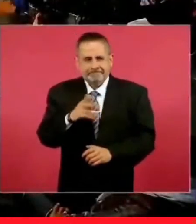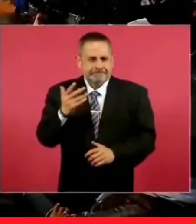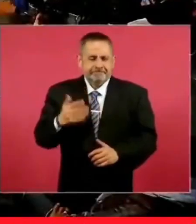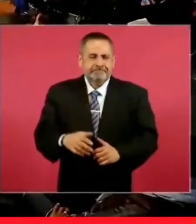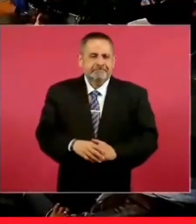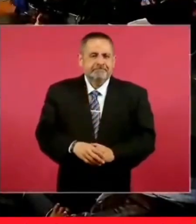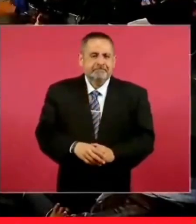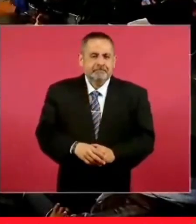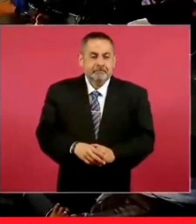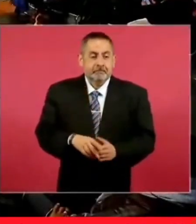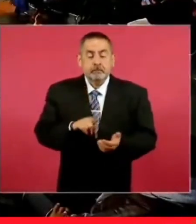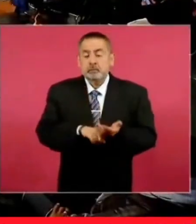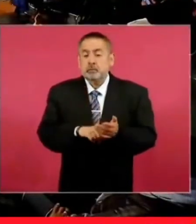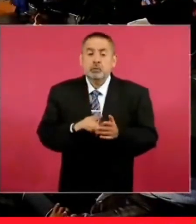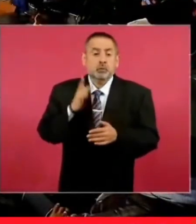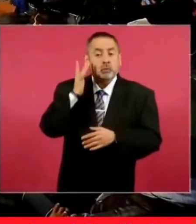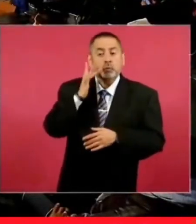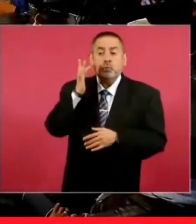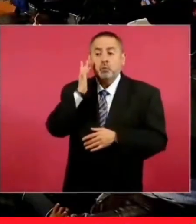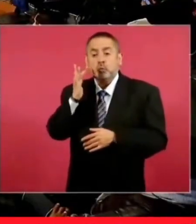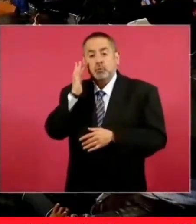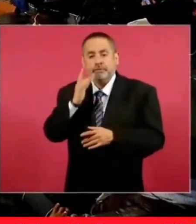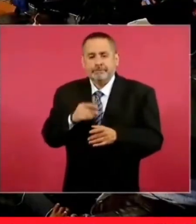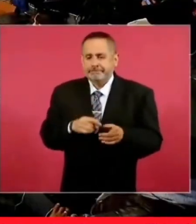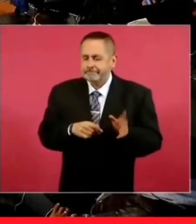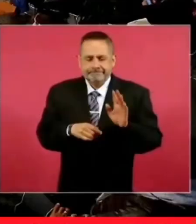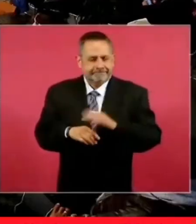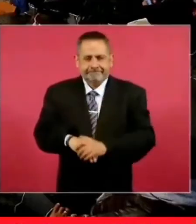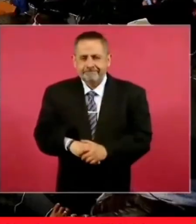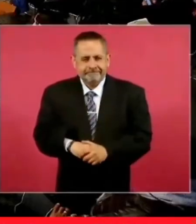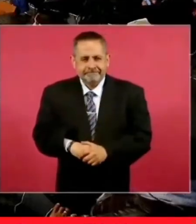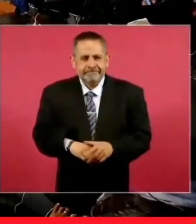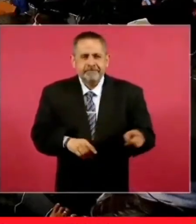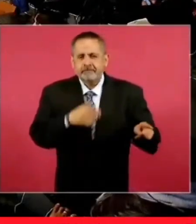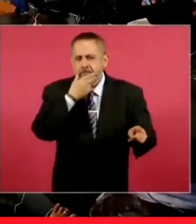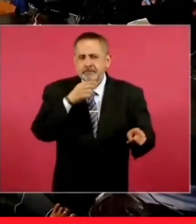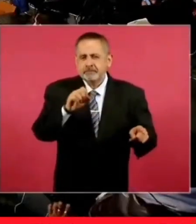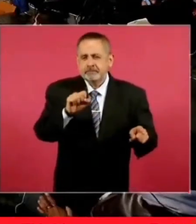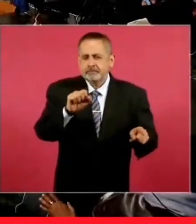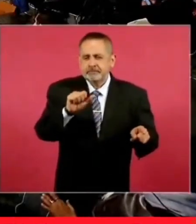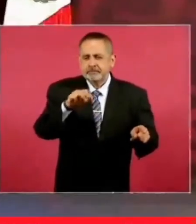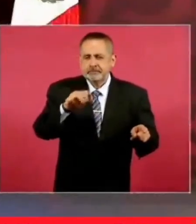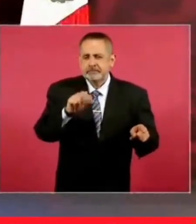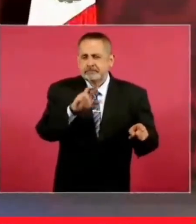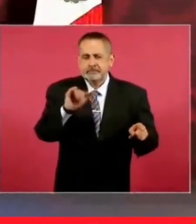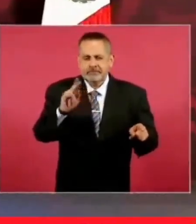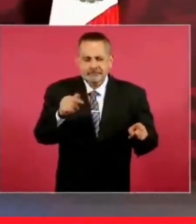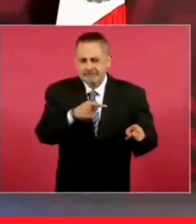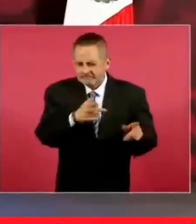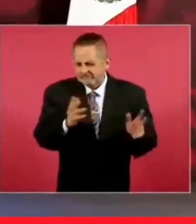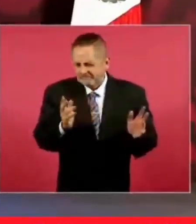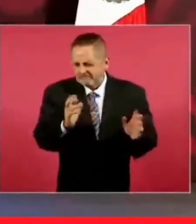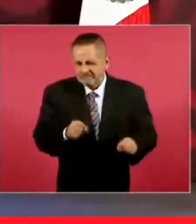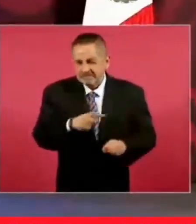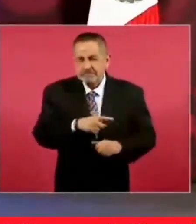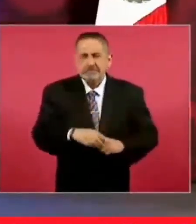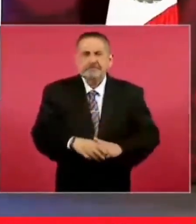Lo disimulan. Esta marripa, ¿no?